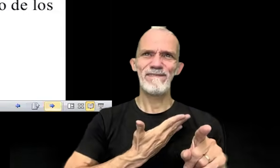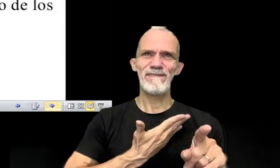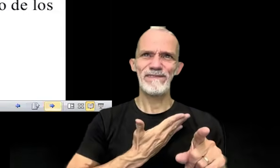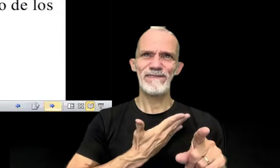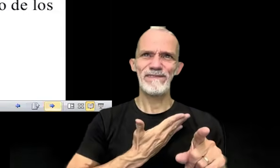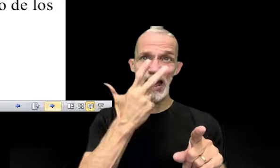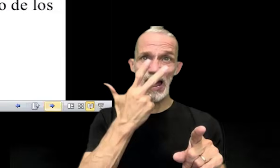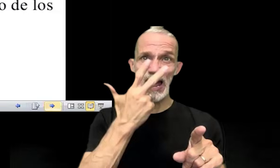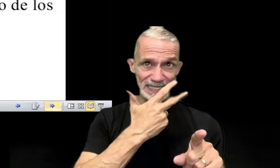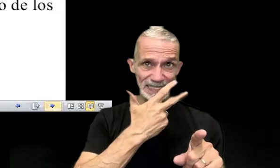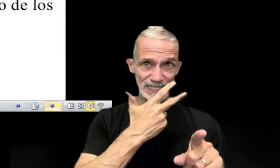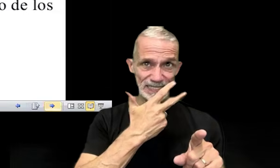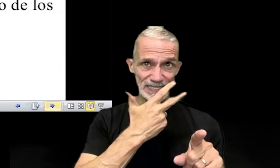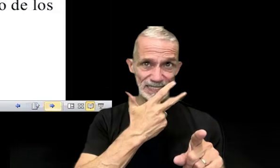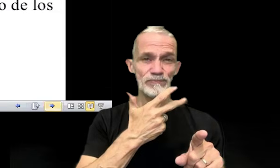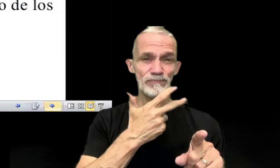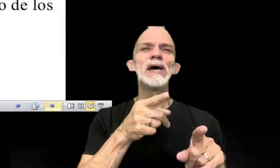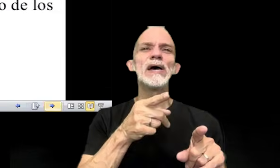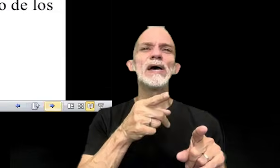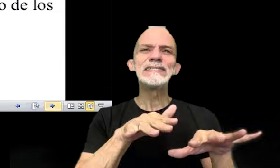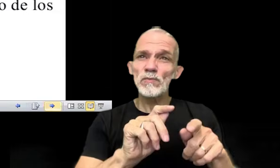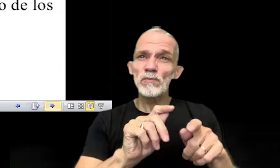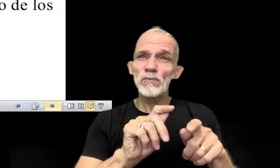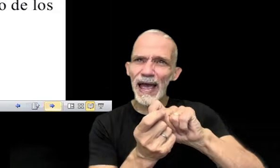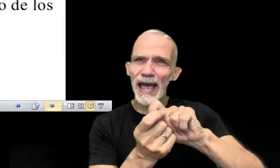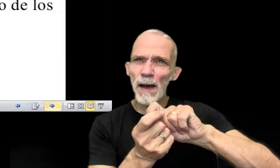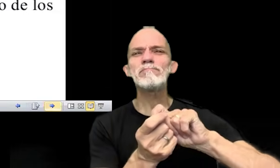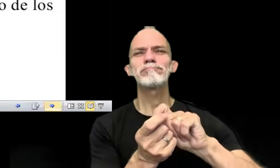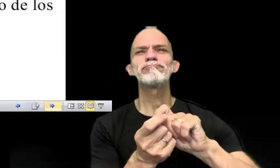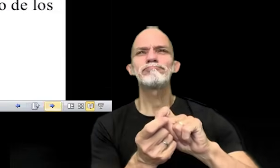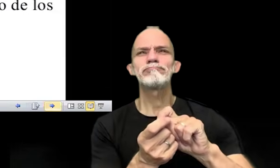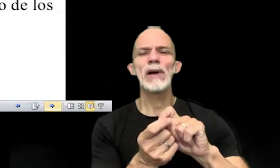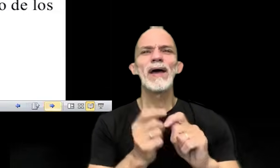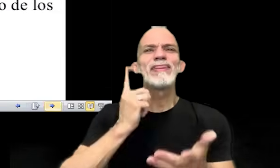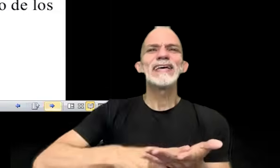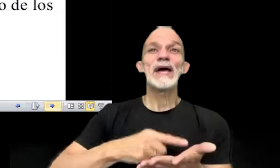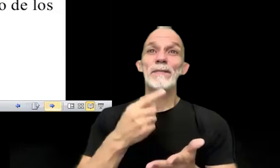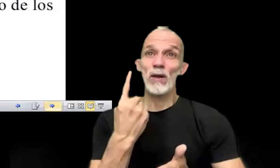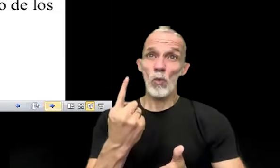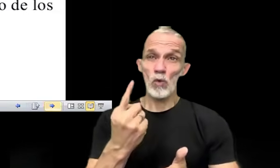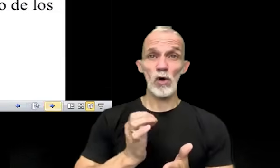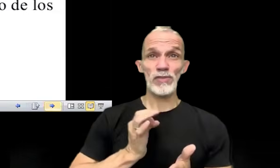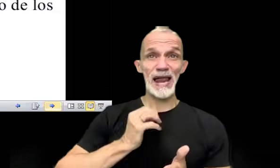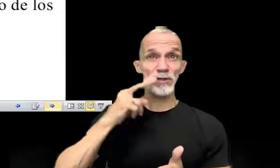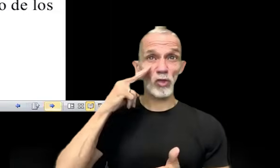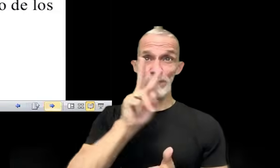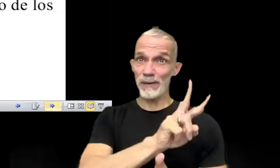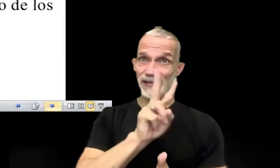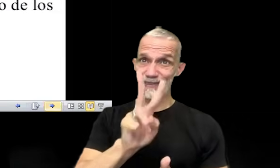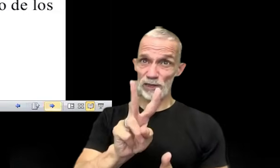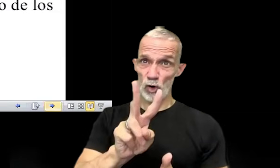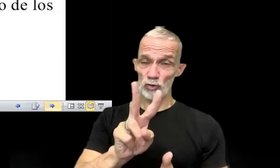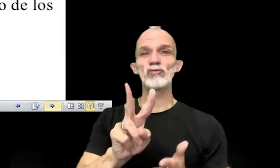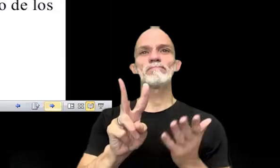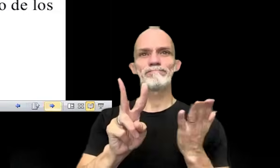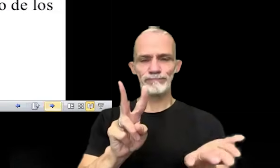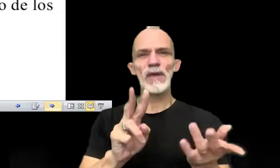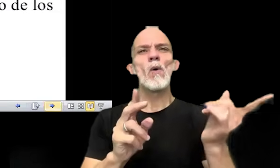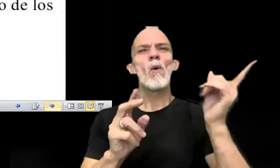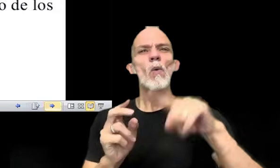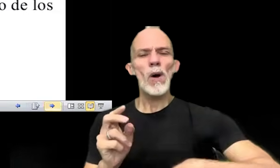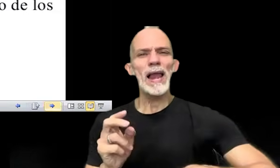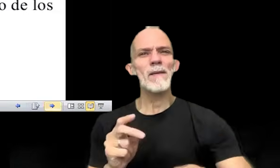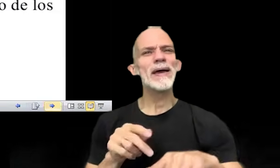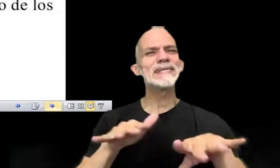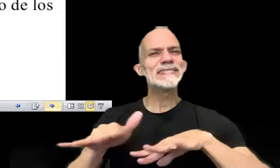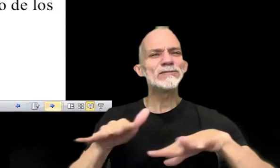partir del periodo fiscal 2022 con el dictamen 1 del 2022, donde se vuelve